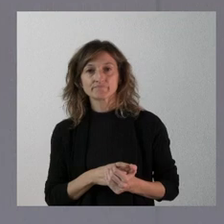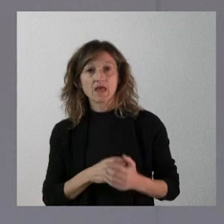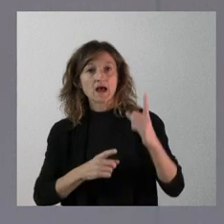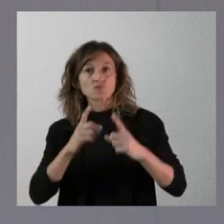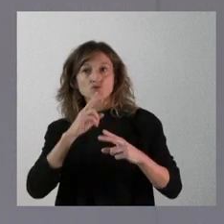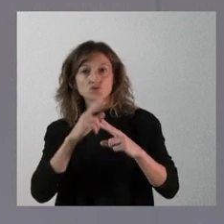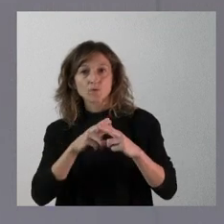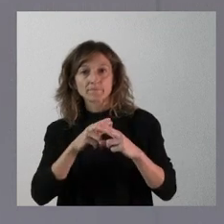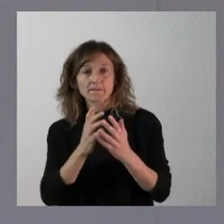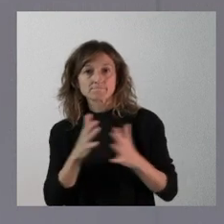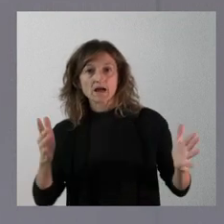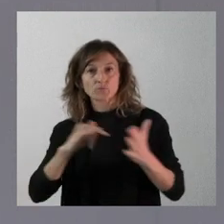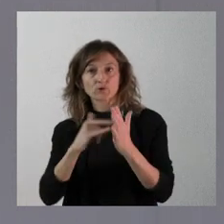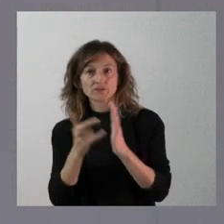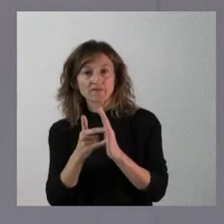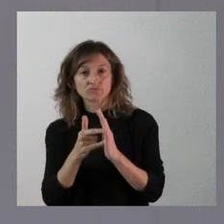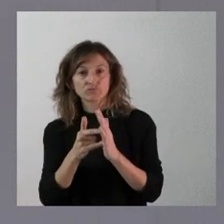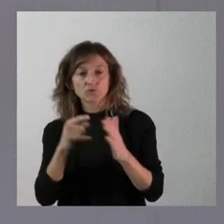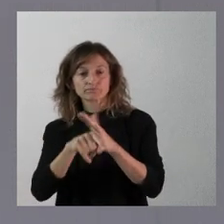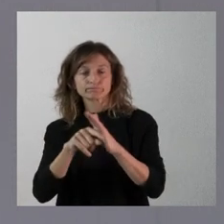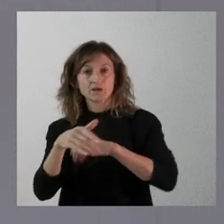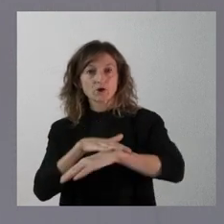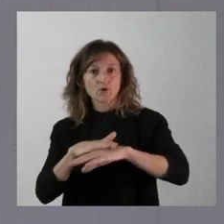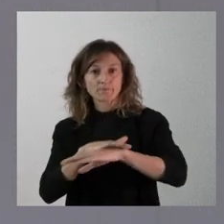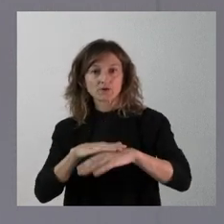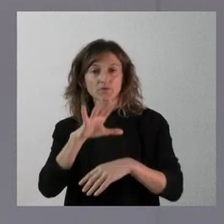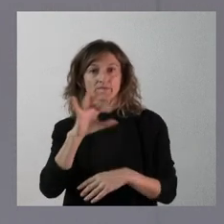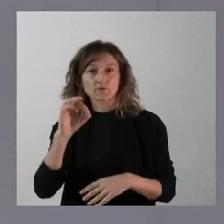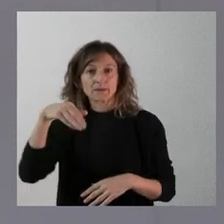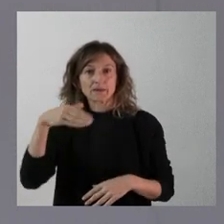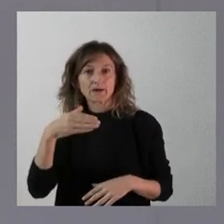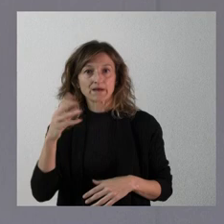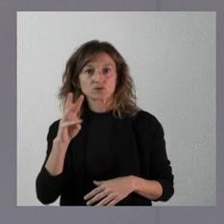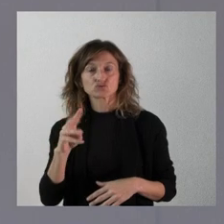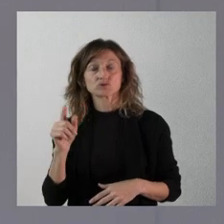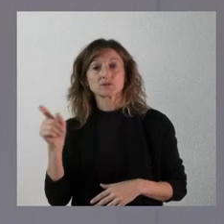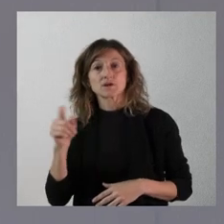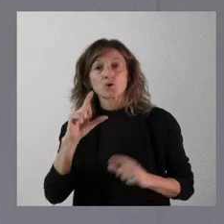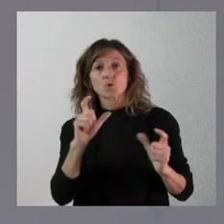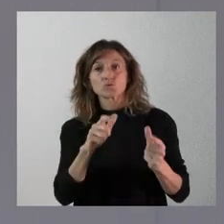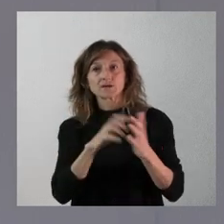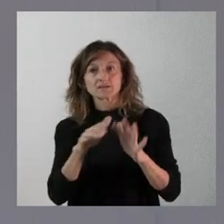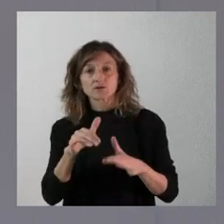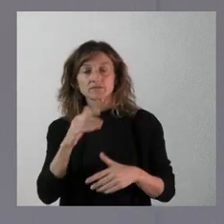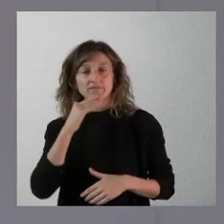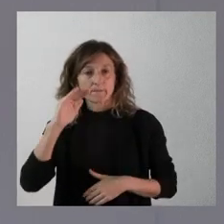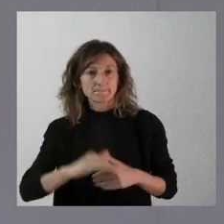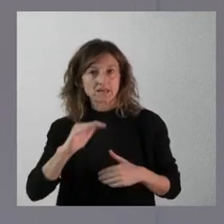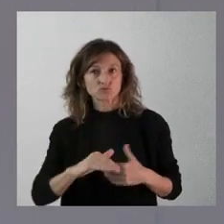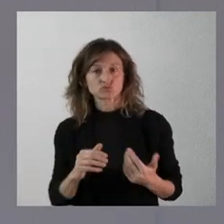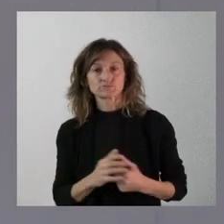han llamado Macro proyectos su tramitación corresponde al gobierno aquello que tienen más de 50 megavatios a la junta de Castilla y león corresponden los demás pequeña